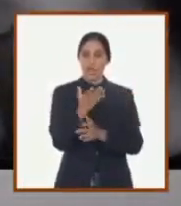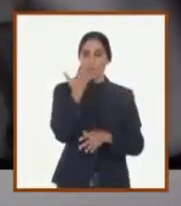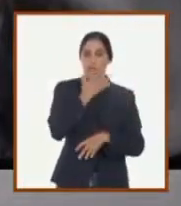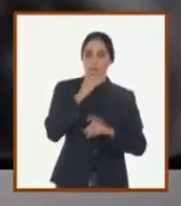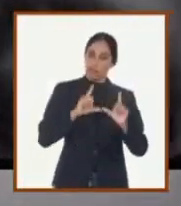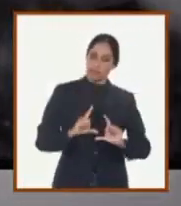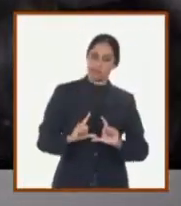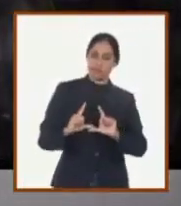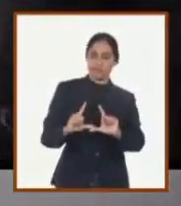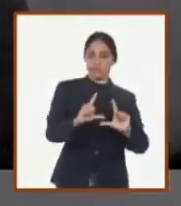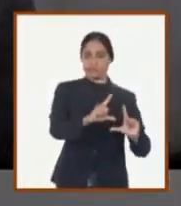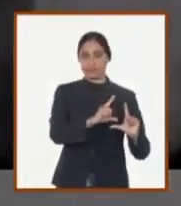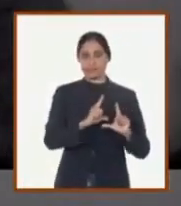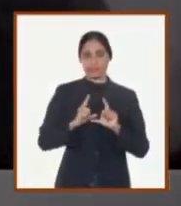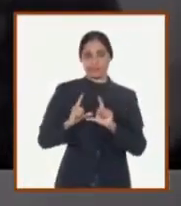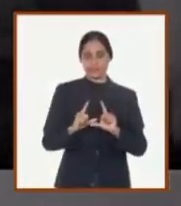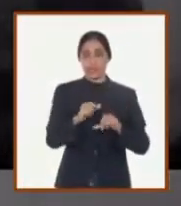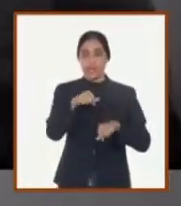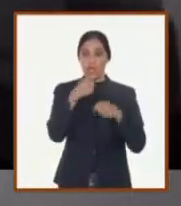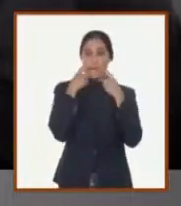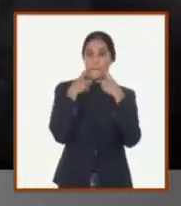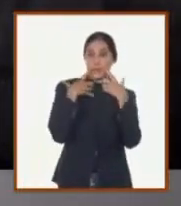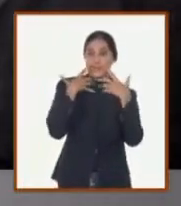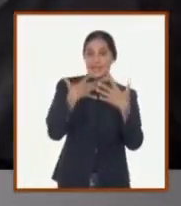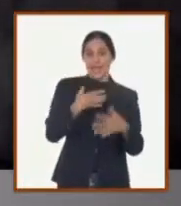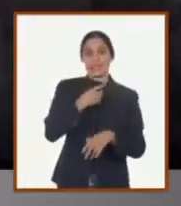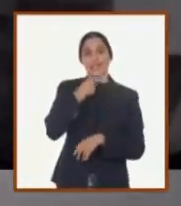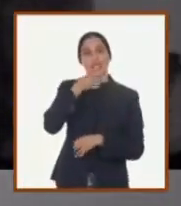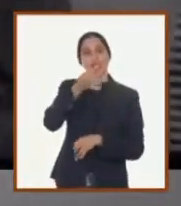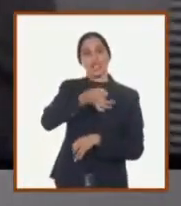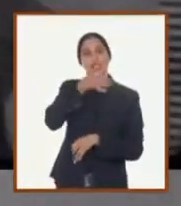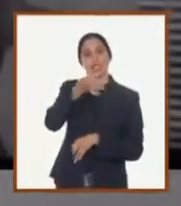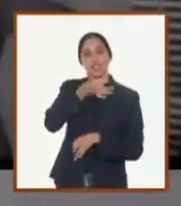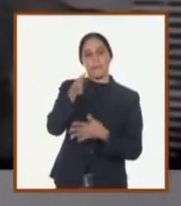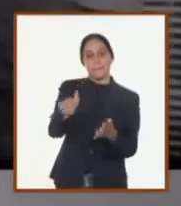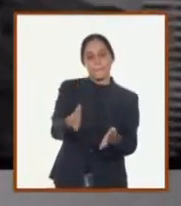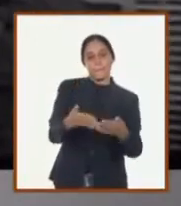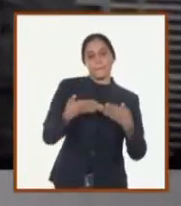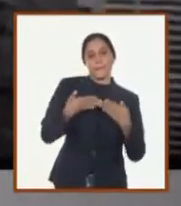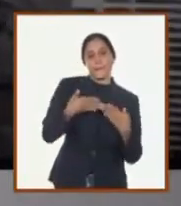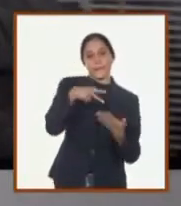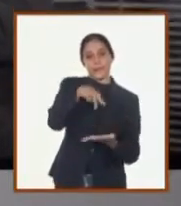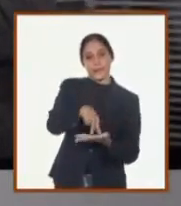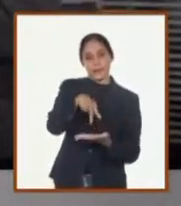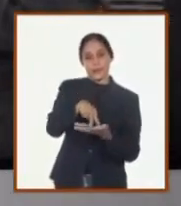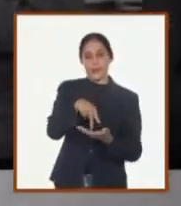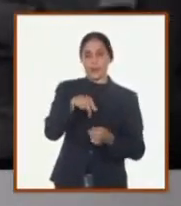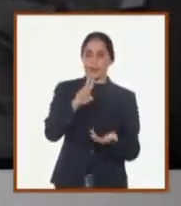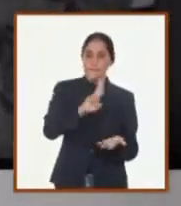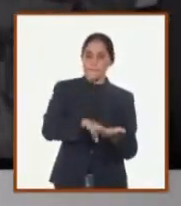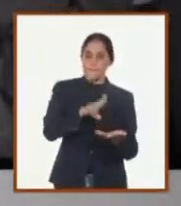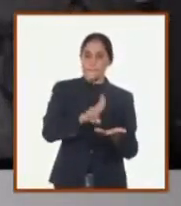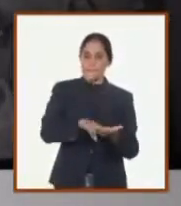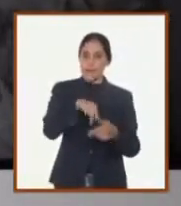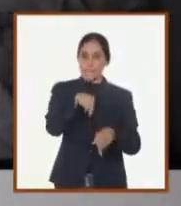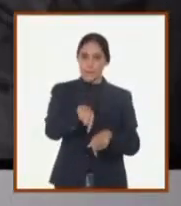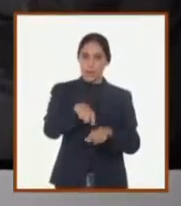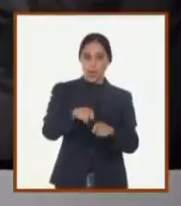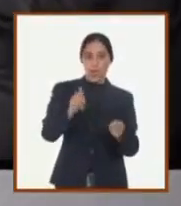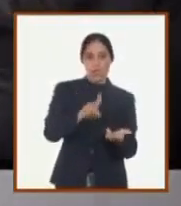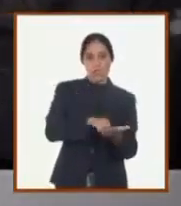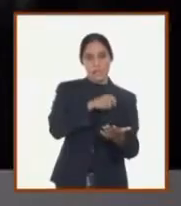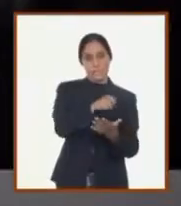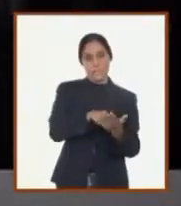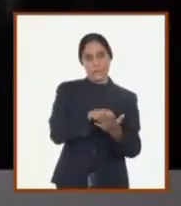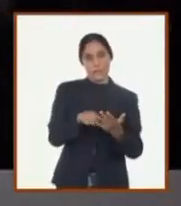la distinción Enrique car y pronunció las palabras de clausura Jesús montané miembro suplente del buró